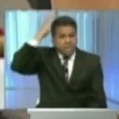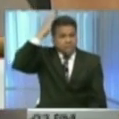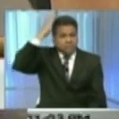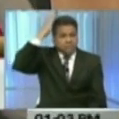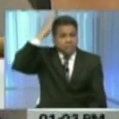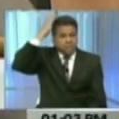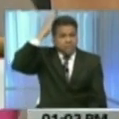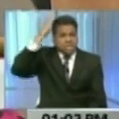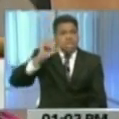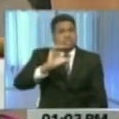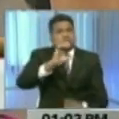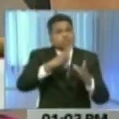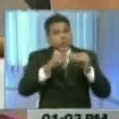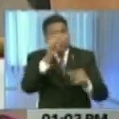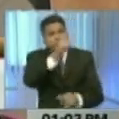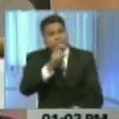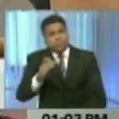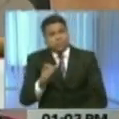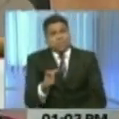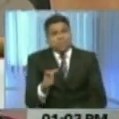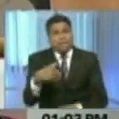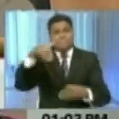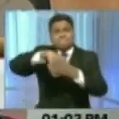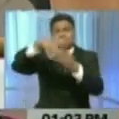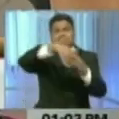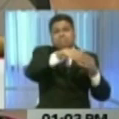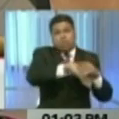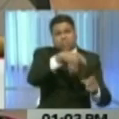de aquellos que votan por la oposición venezolana.